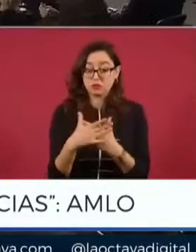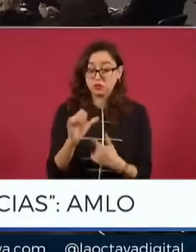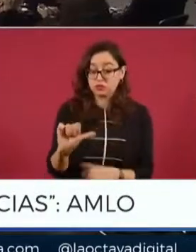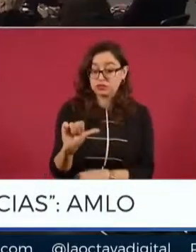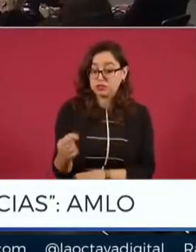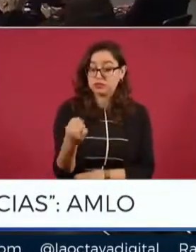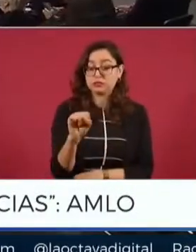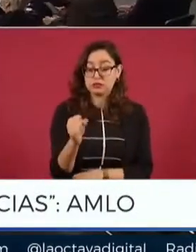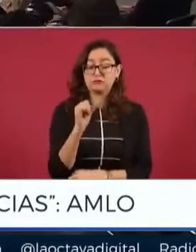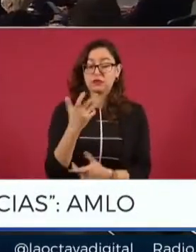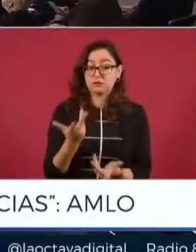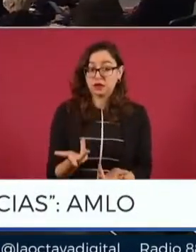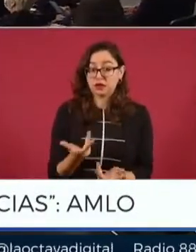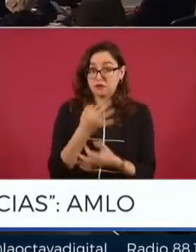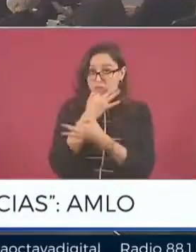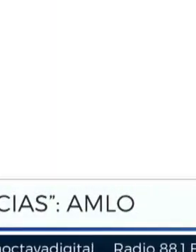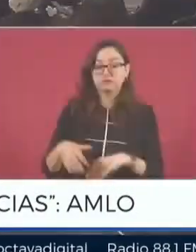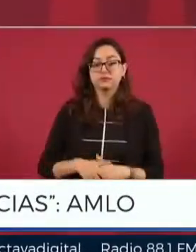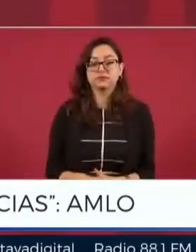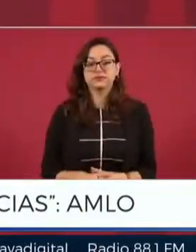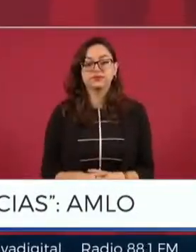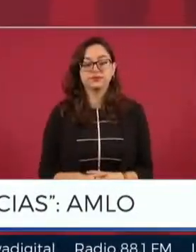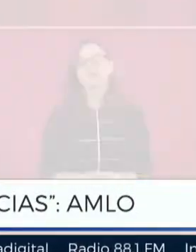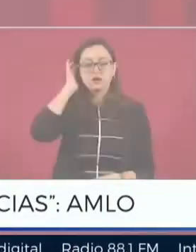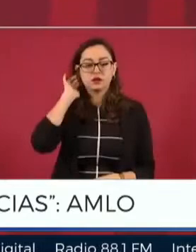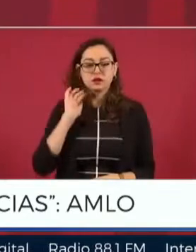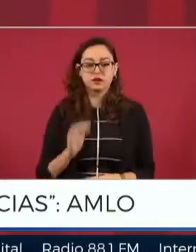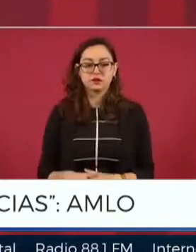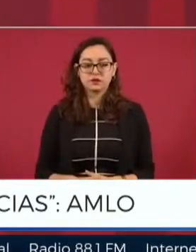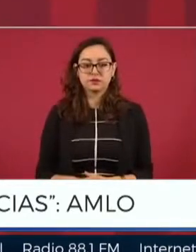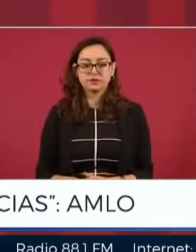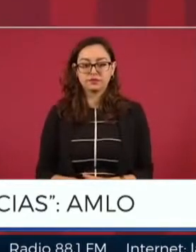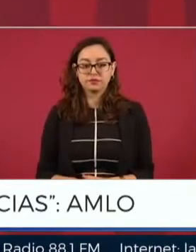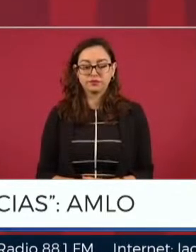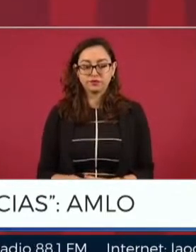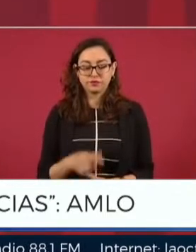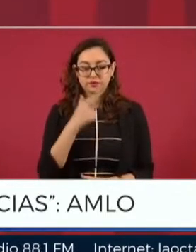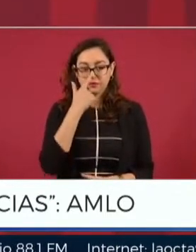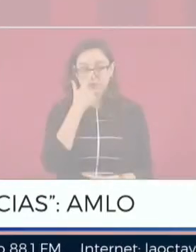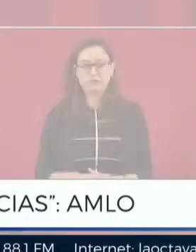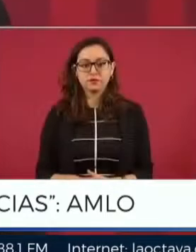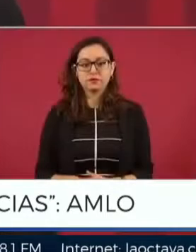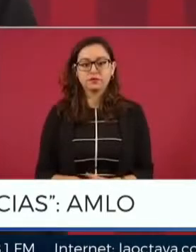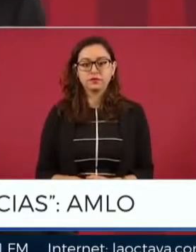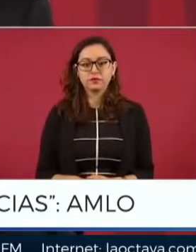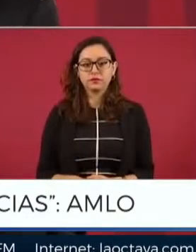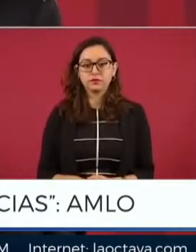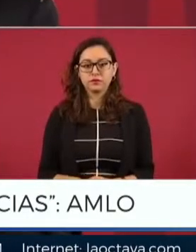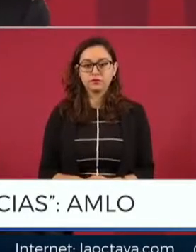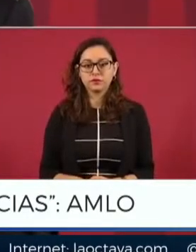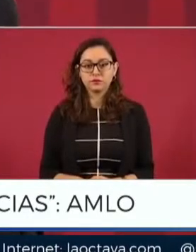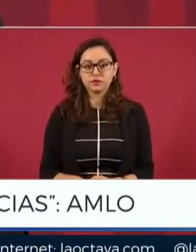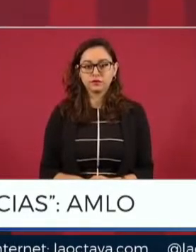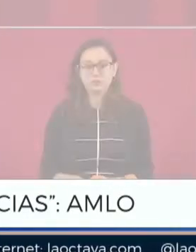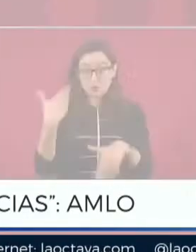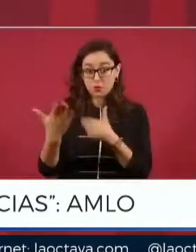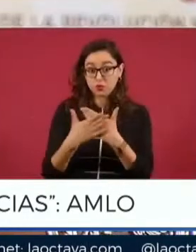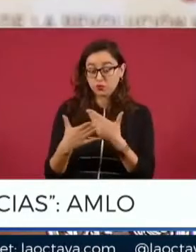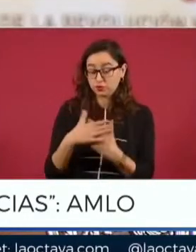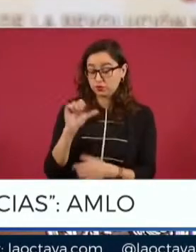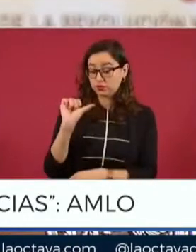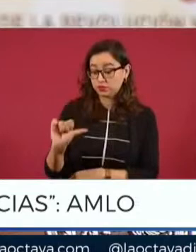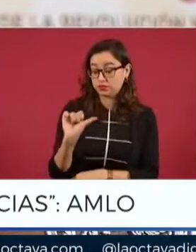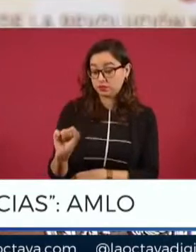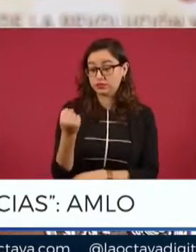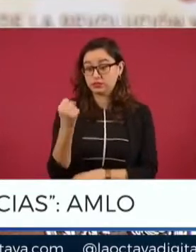Pues aprovecho para decirles que no voy a referirme el 16 a ese tema.